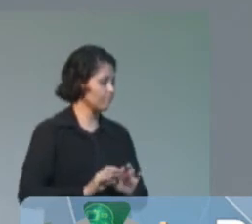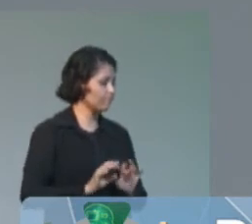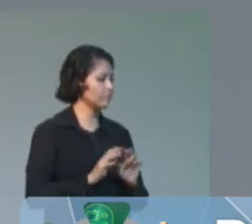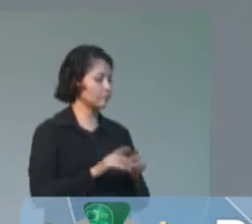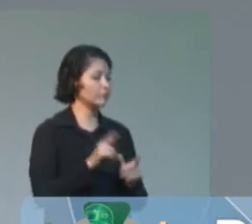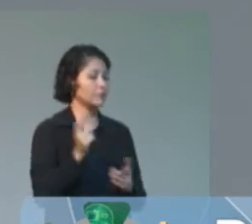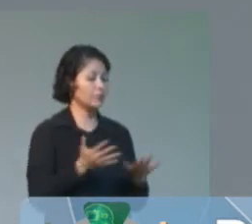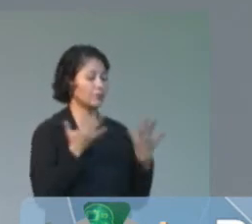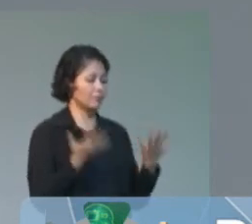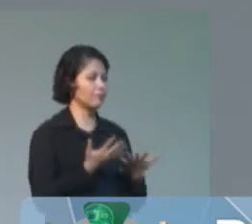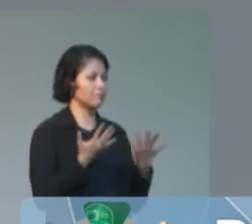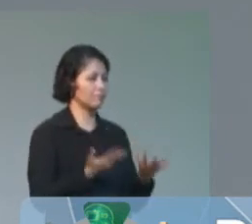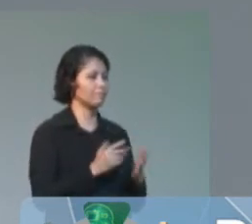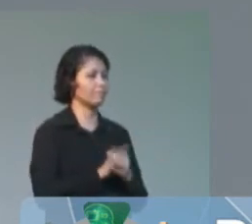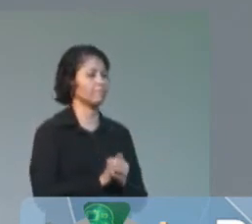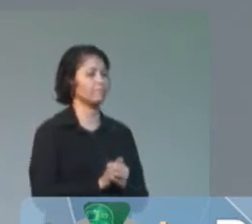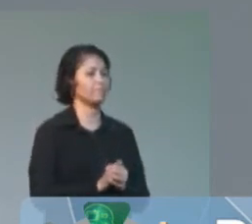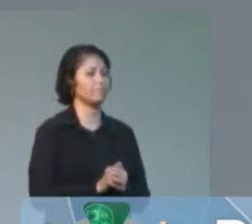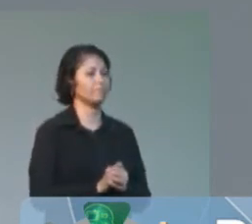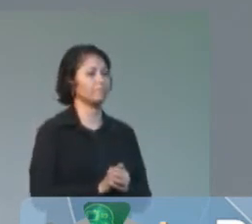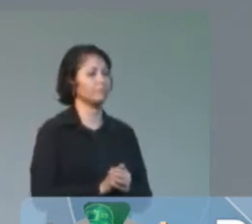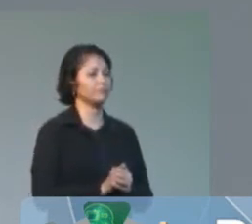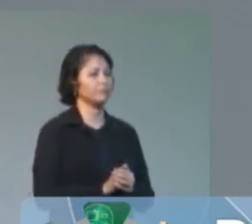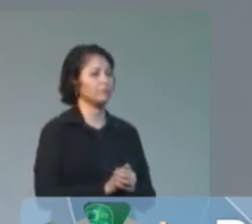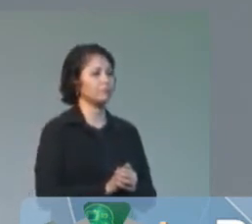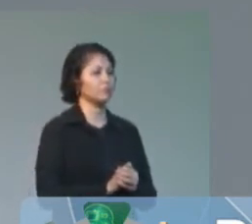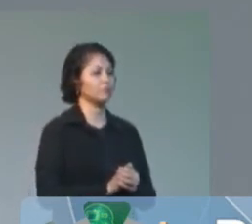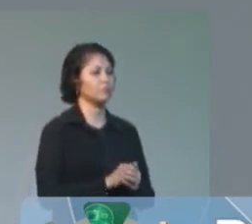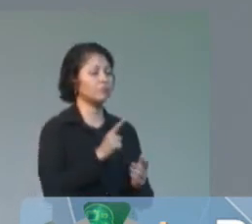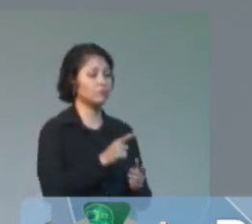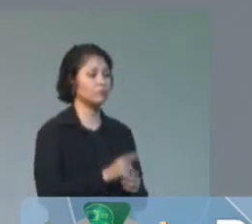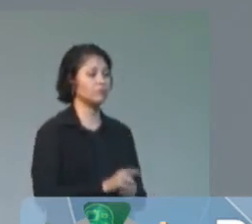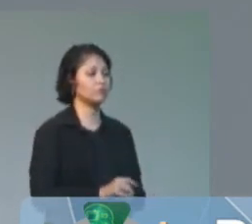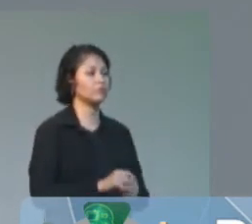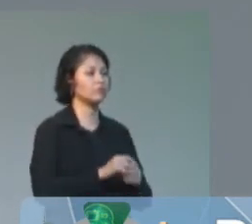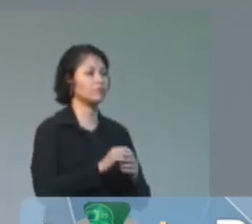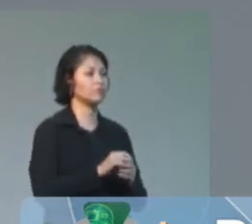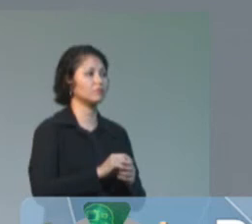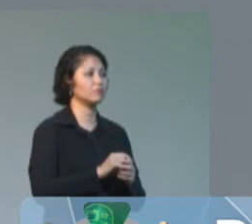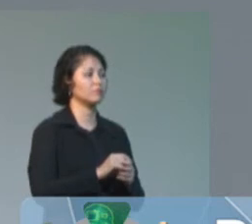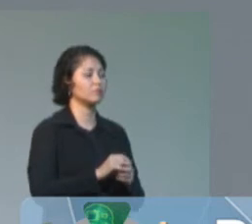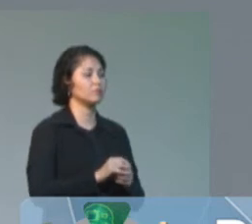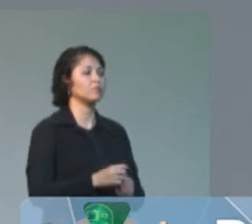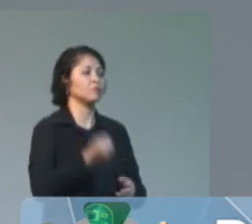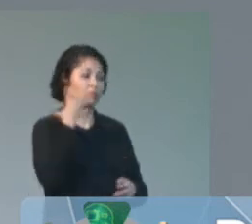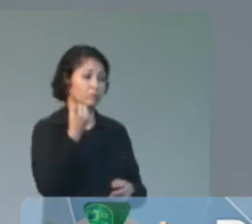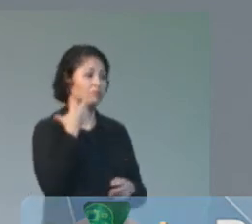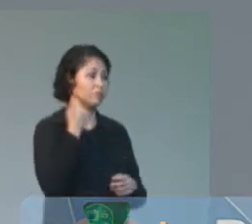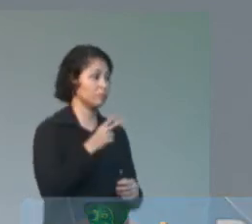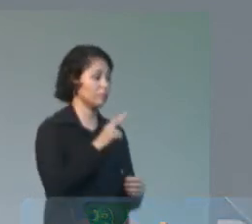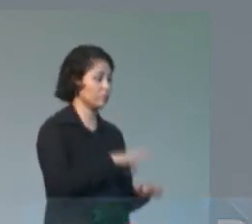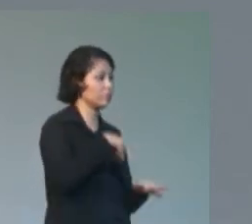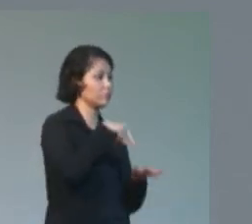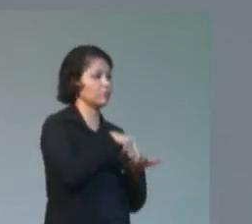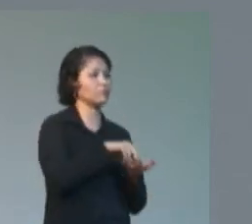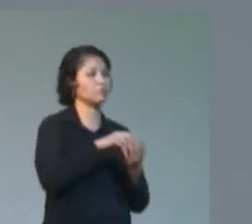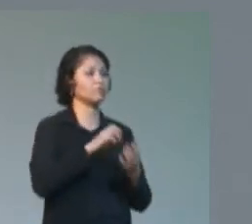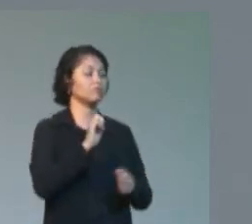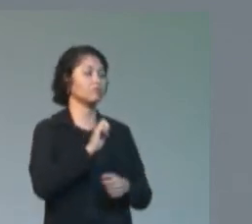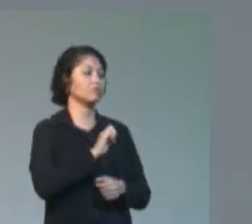diversos temas relacionados con las tic ha impartido también conferencias en diferentes universidades españolas